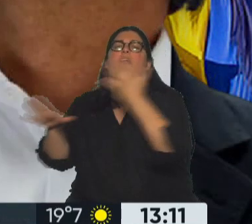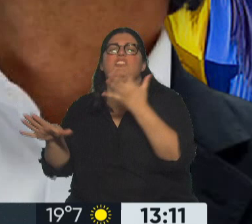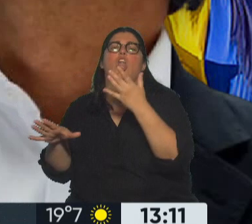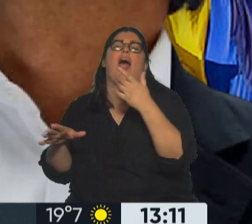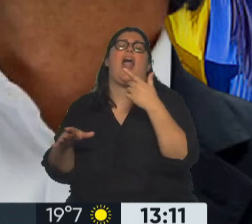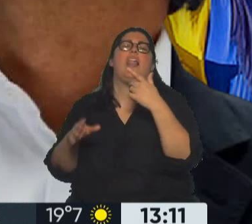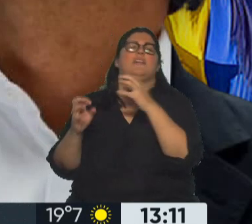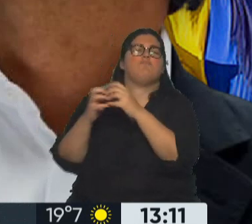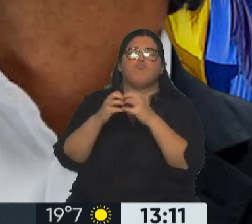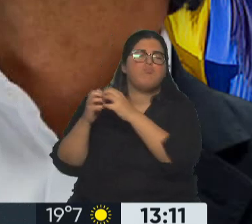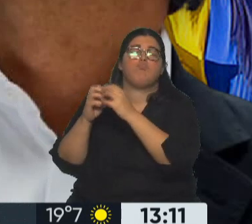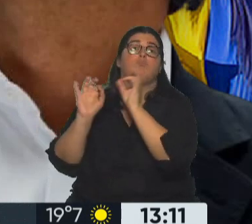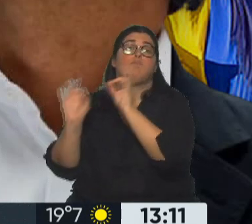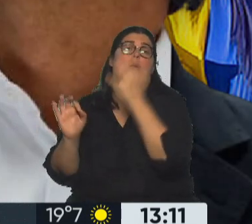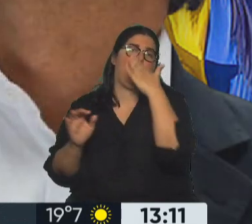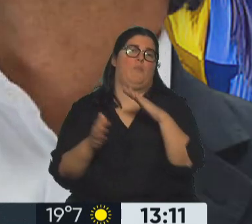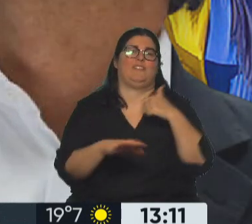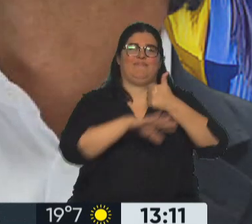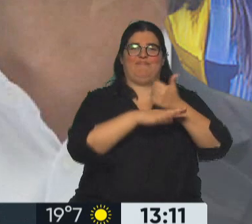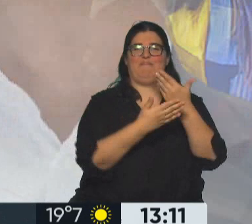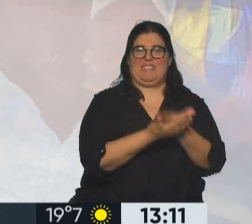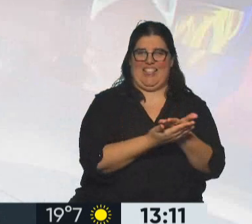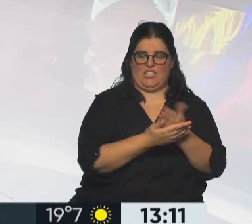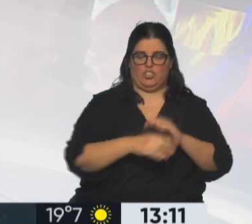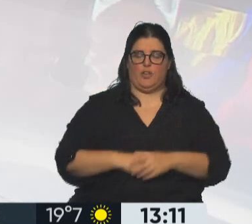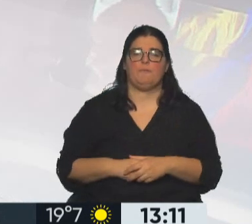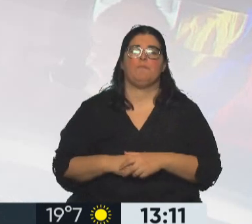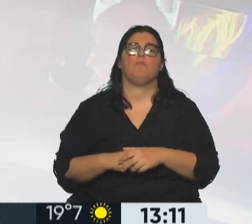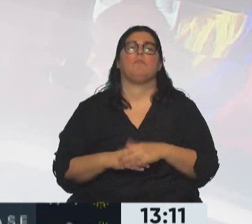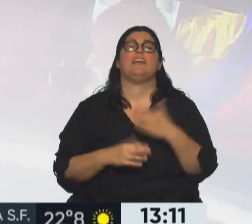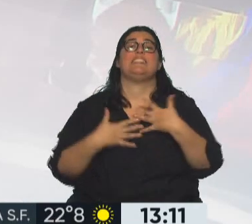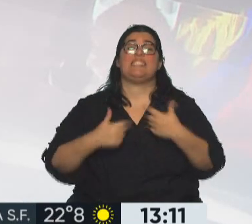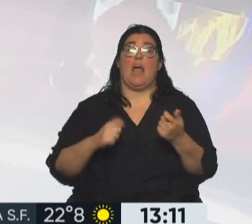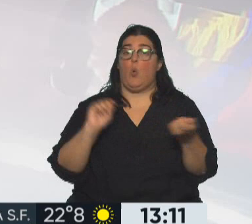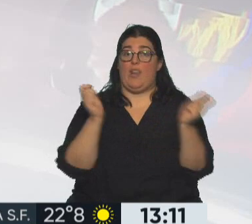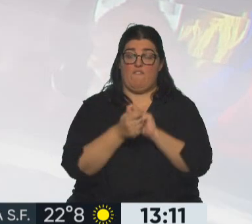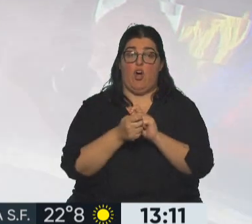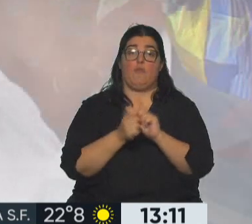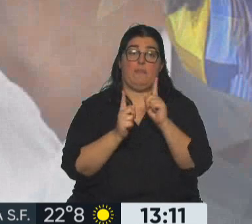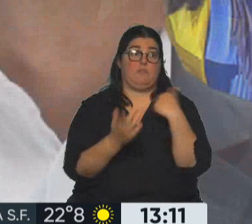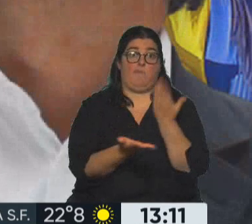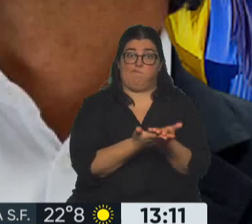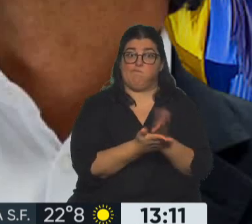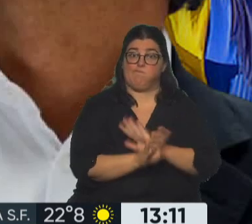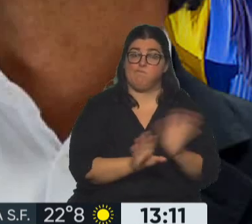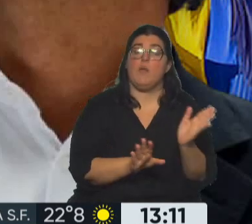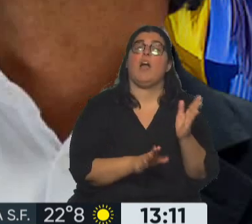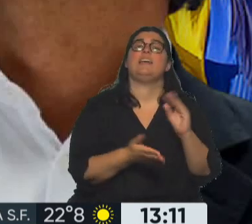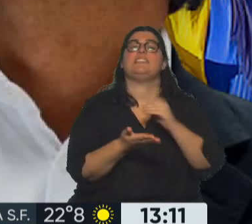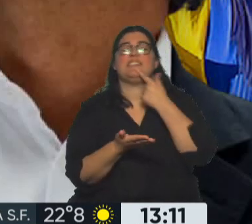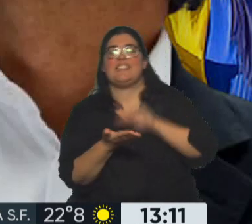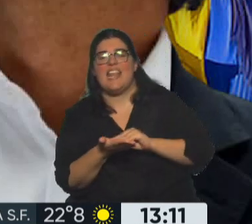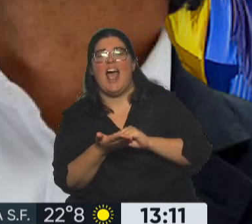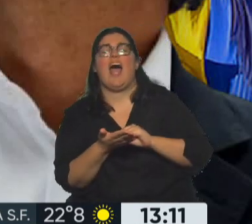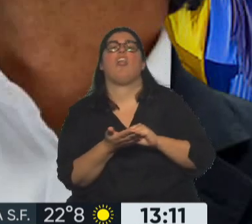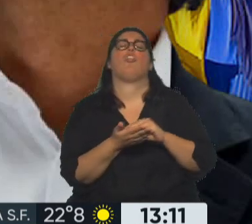es un debate allí en suspenso. Reforma de salud, aprobada en comisiones de la Cámara de Representantes y también del Senado. Falta